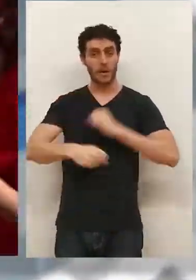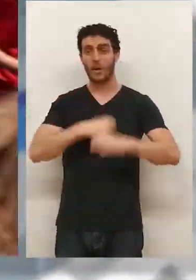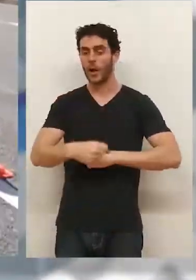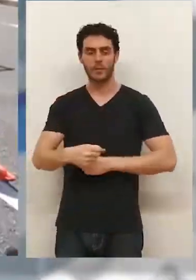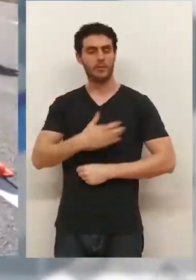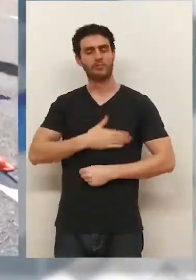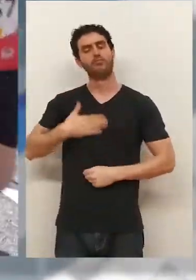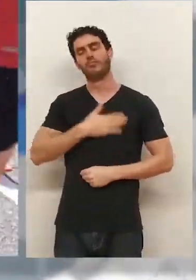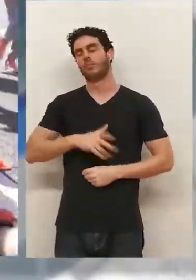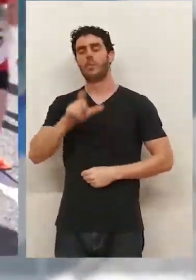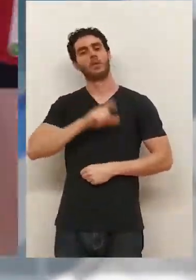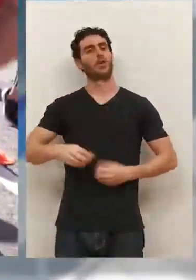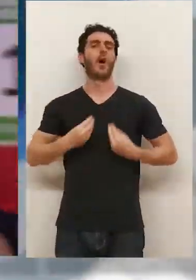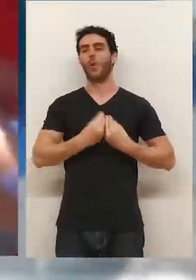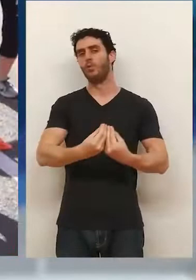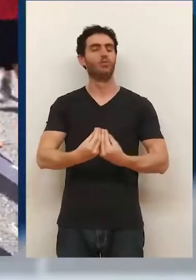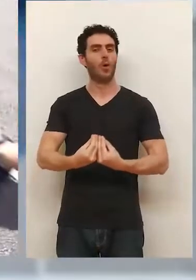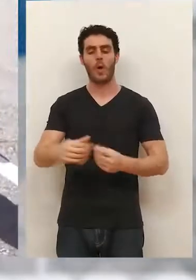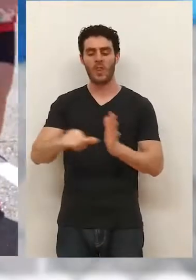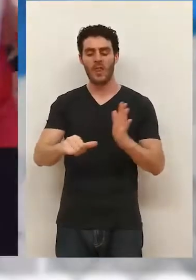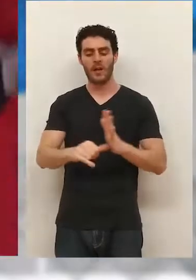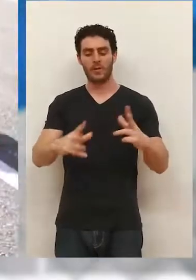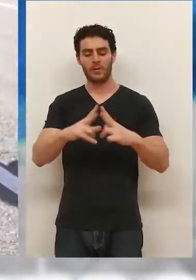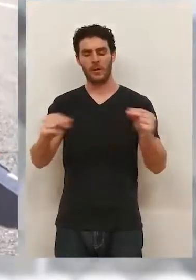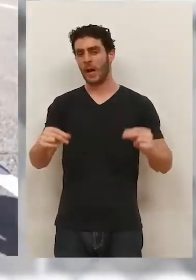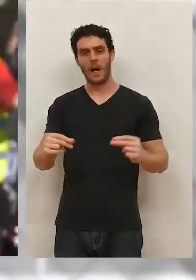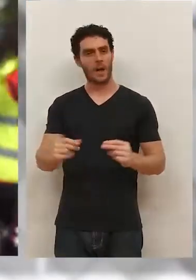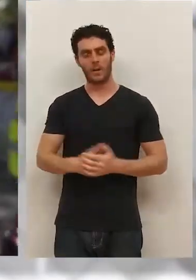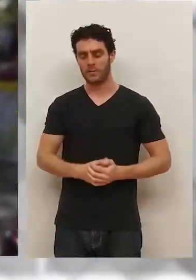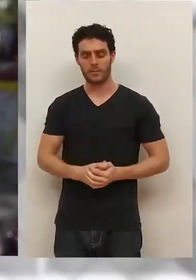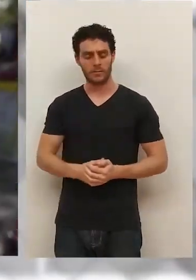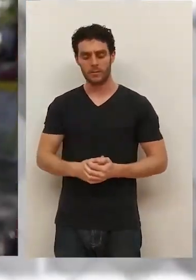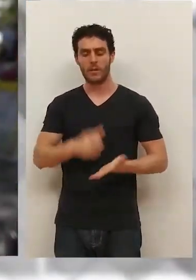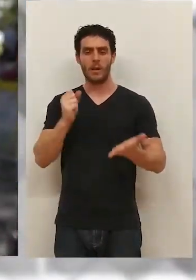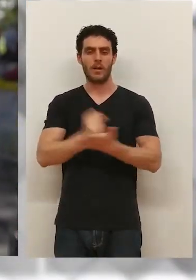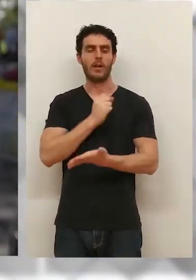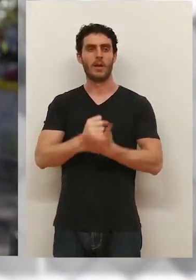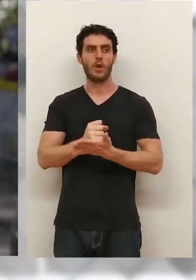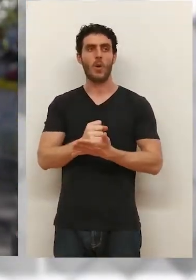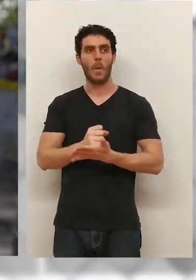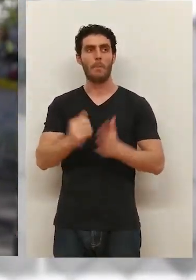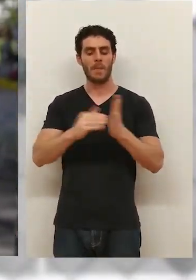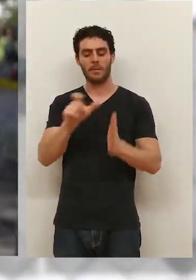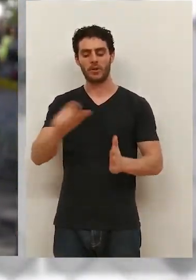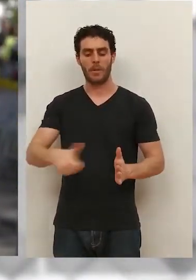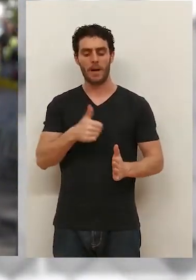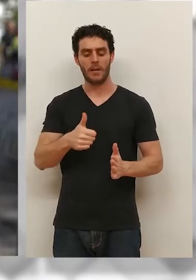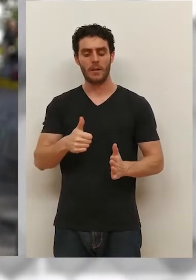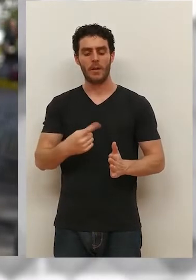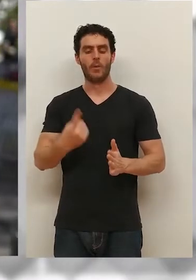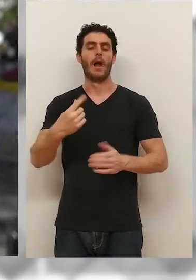regresó al circuito de carreras de Logroño Deporte y lo hizo a lo grande. Dos años después o dos años de interrupción por la